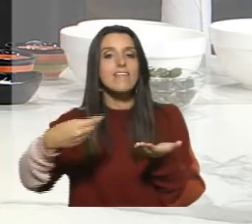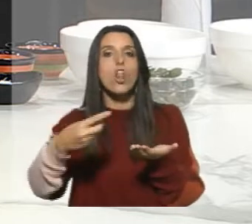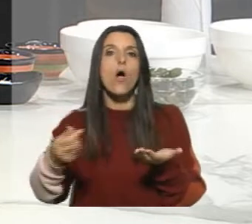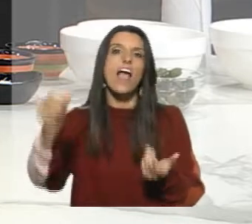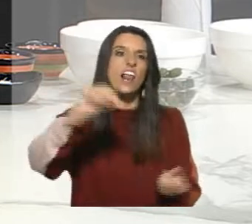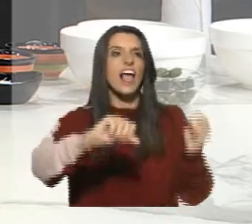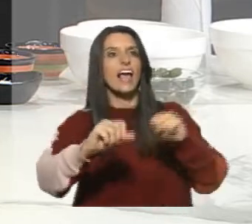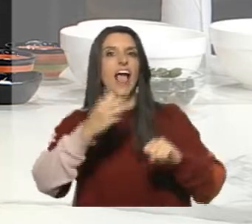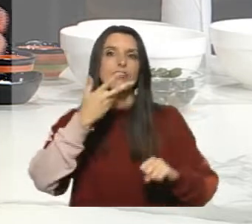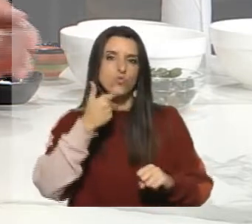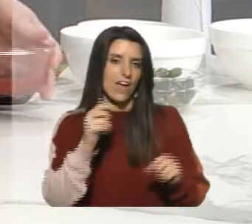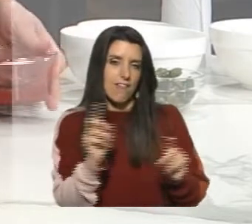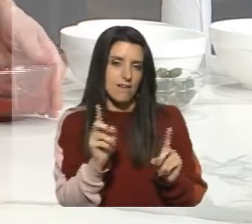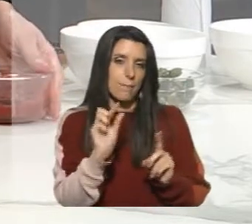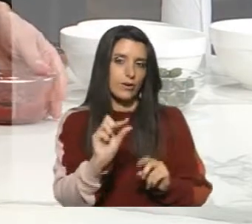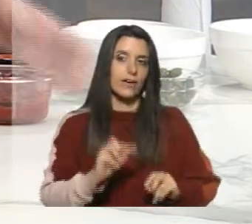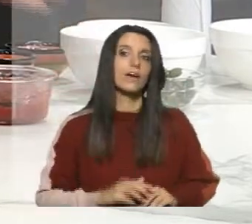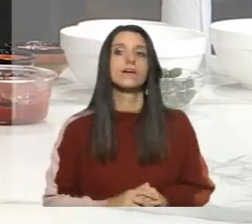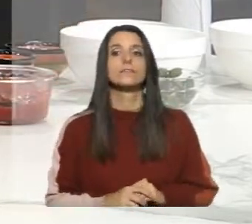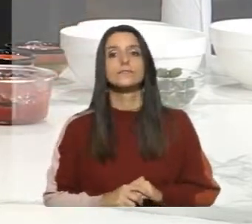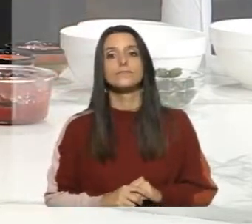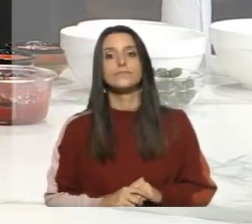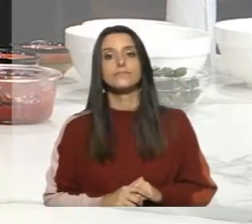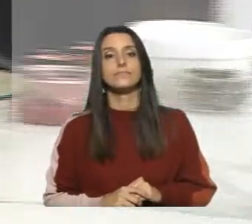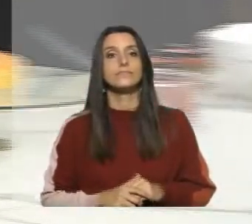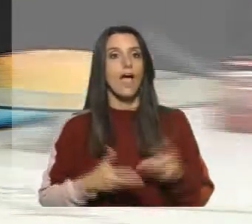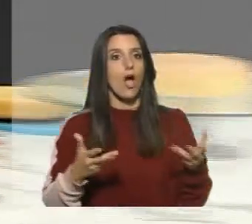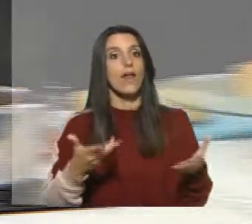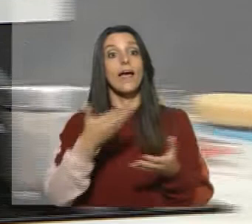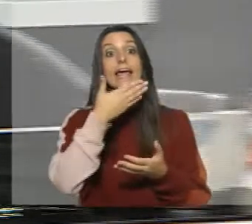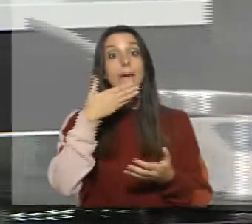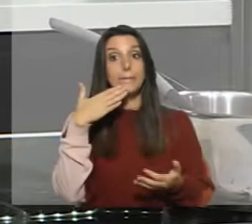agregando tanta cantidad de azúcar. Y acá tenemos la crema.